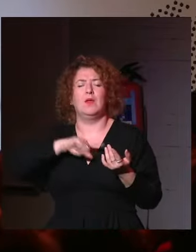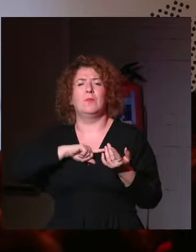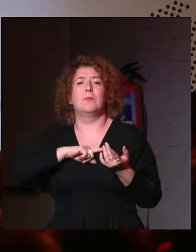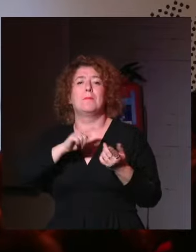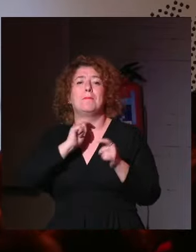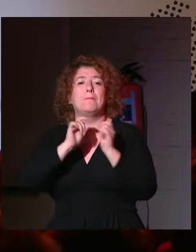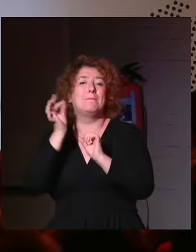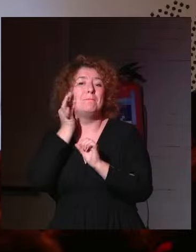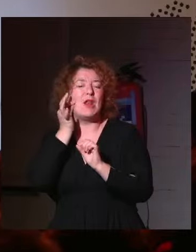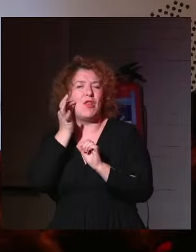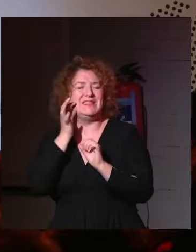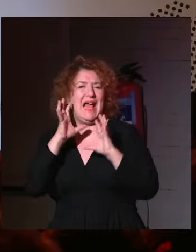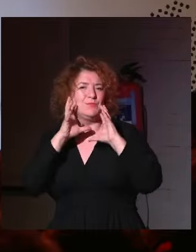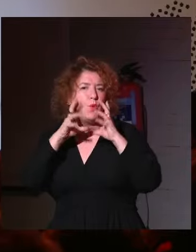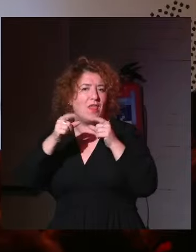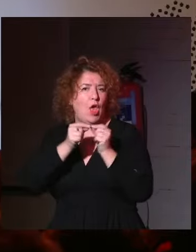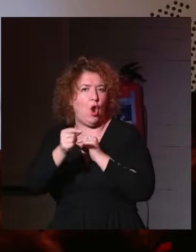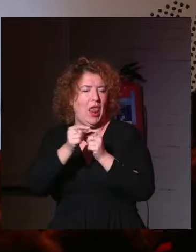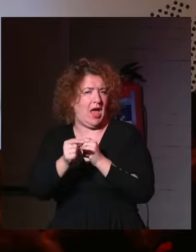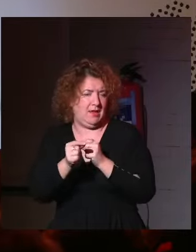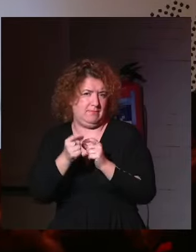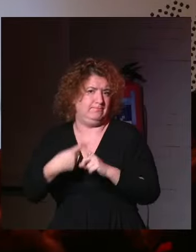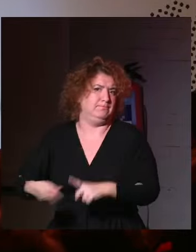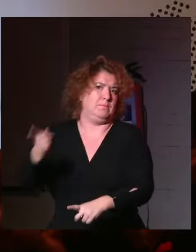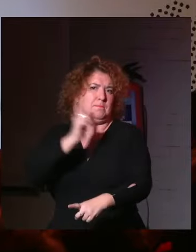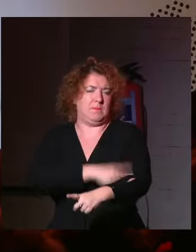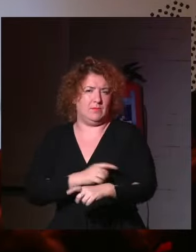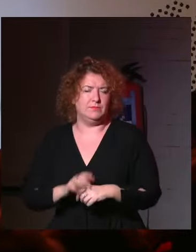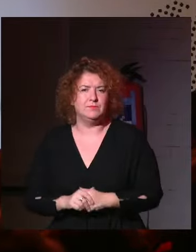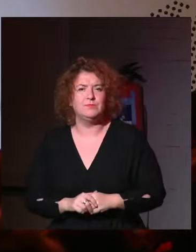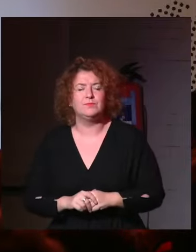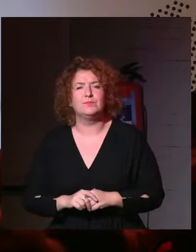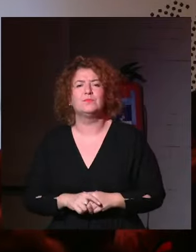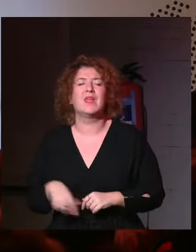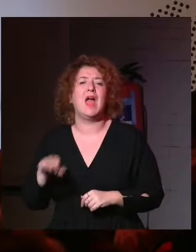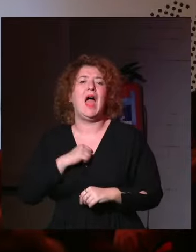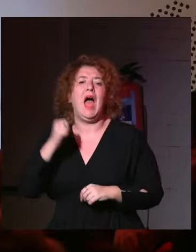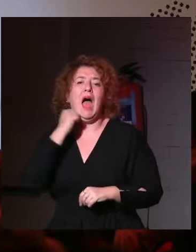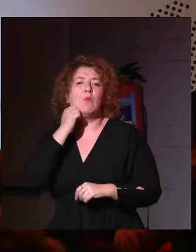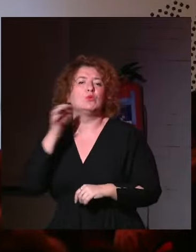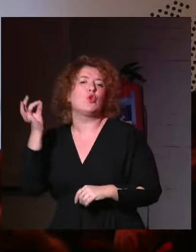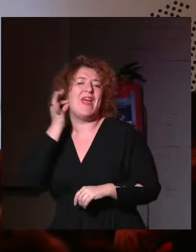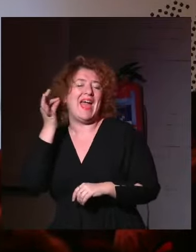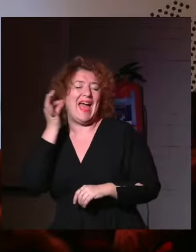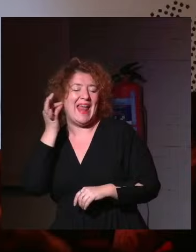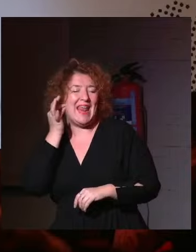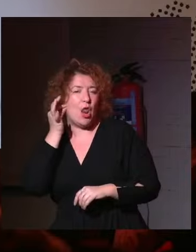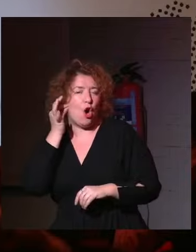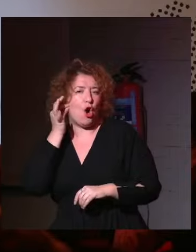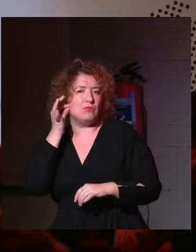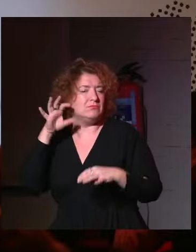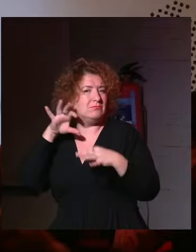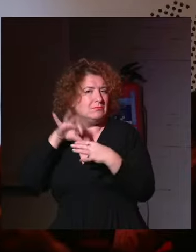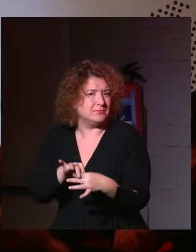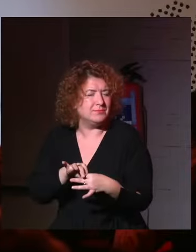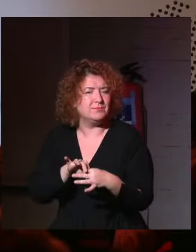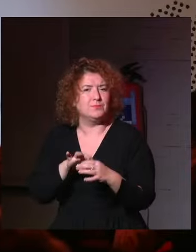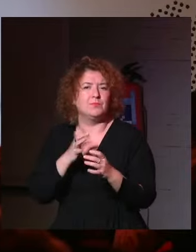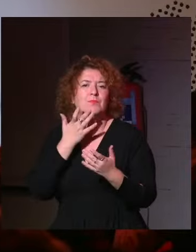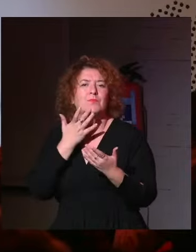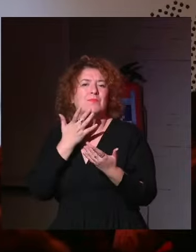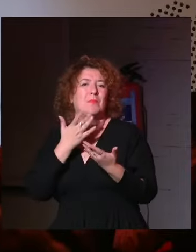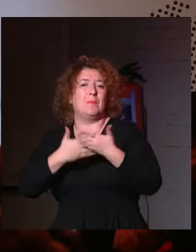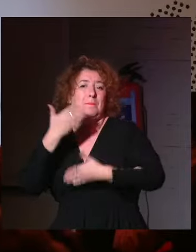periodistas no dicen se operativiza el abuso de género e para enfriar los reportajes